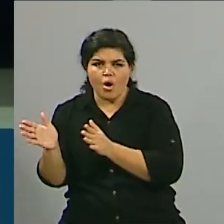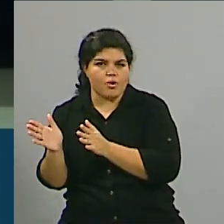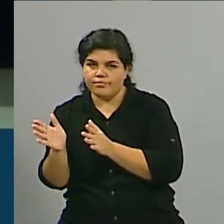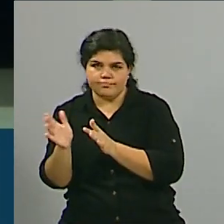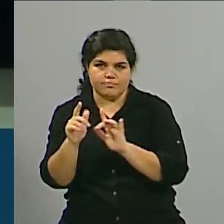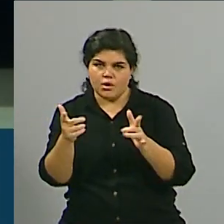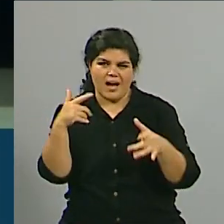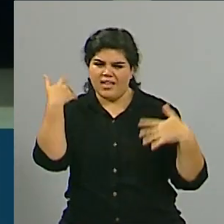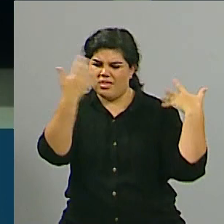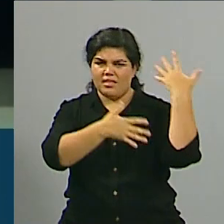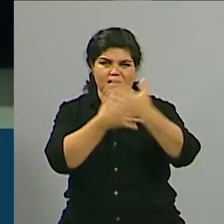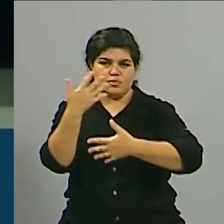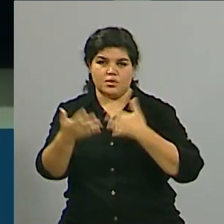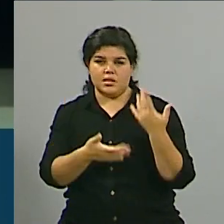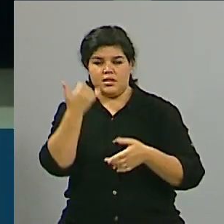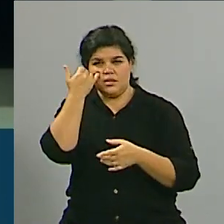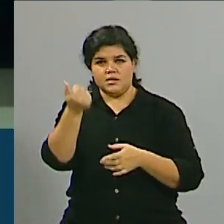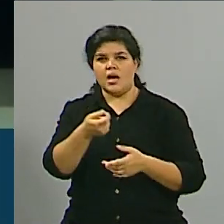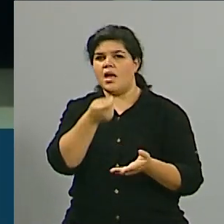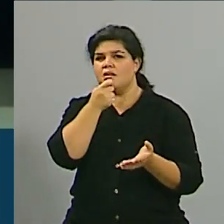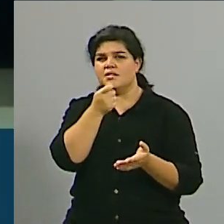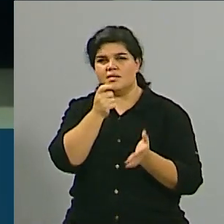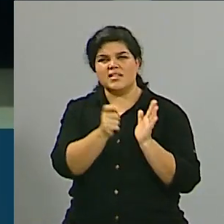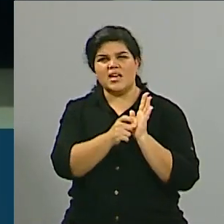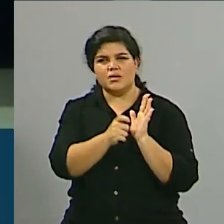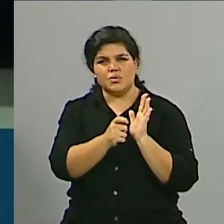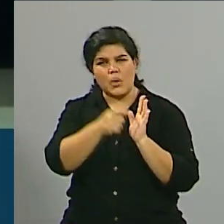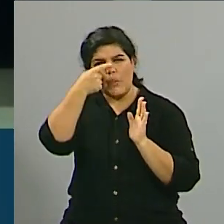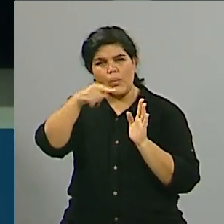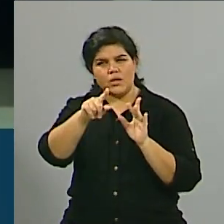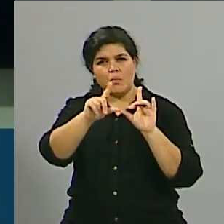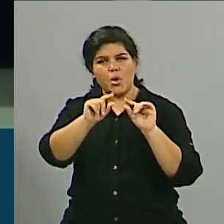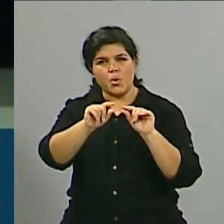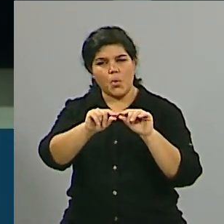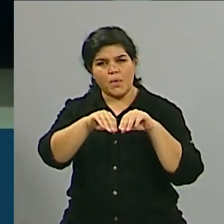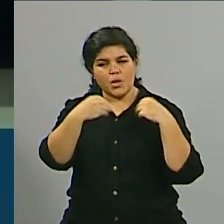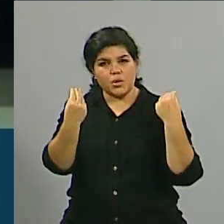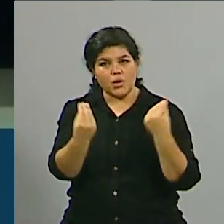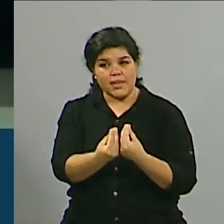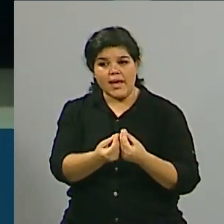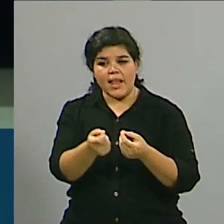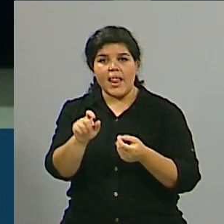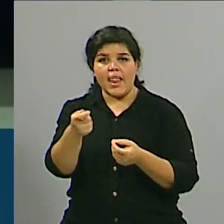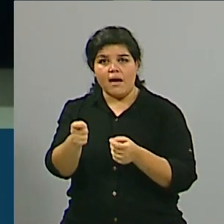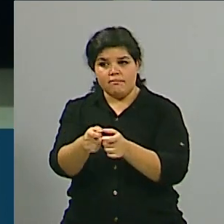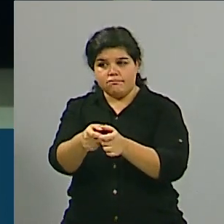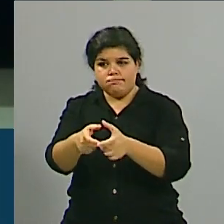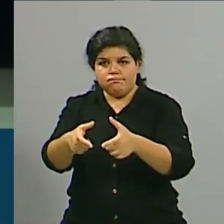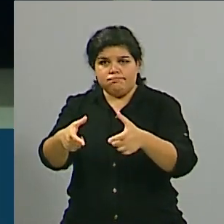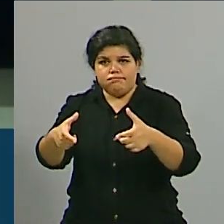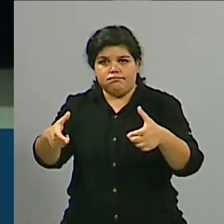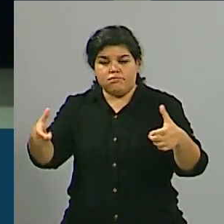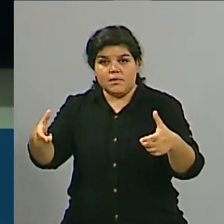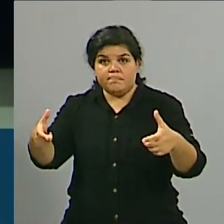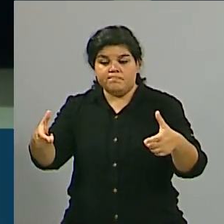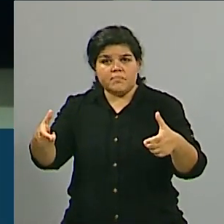último censo nacional, que después de Luján fuimos el departamento que más creció, poblacionalmente hablando, pero las viviendas